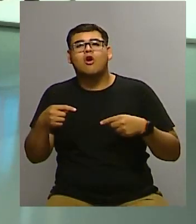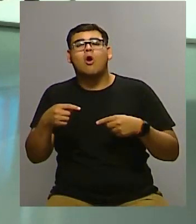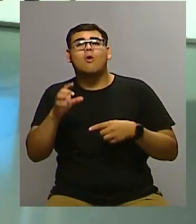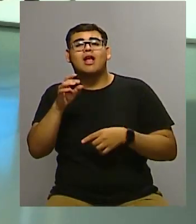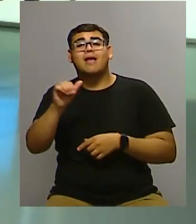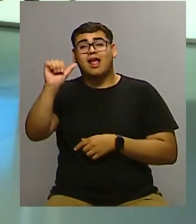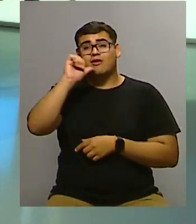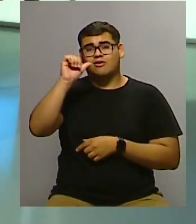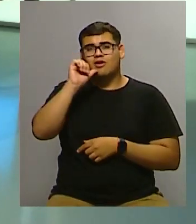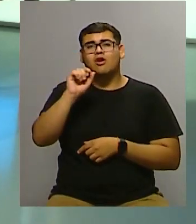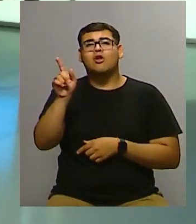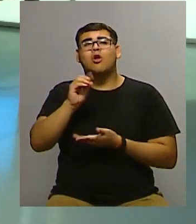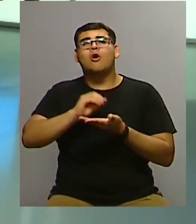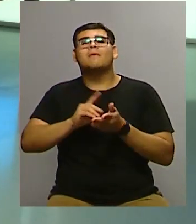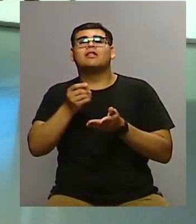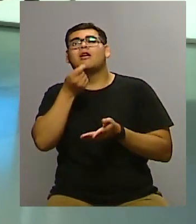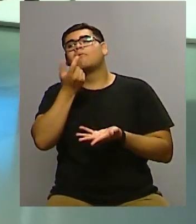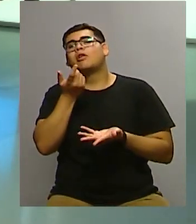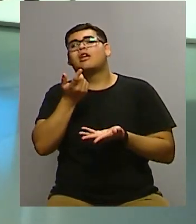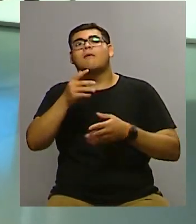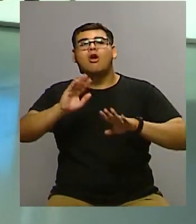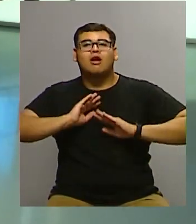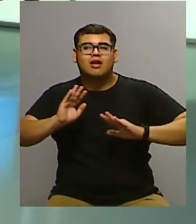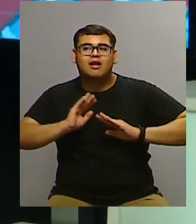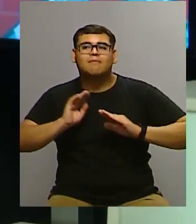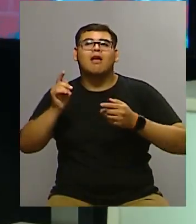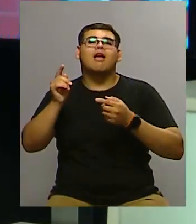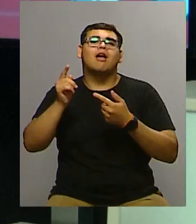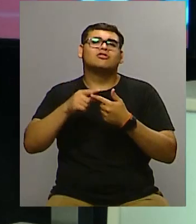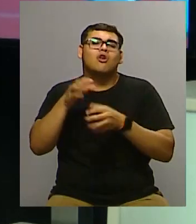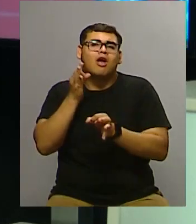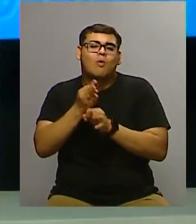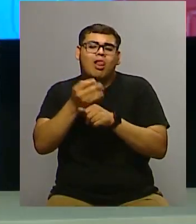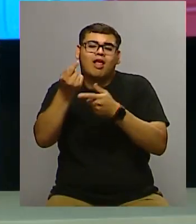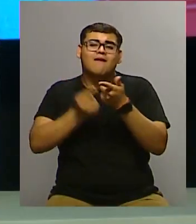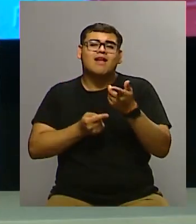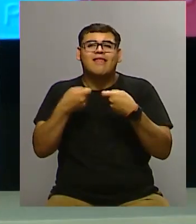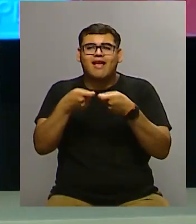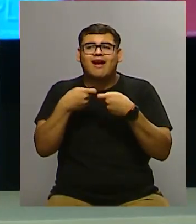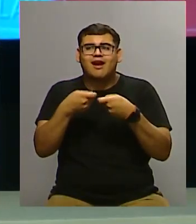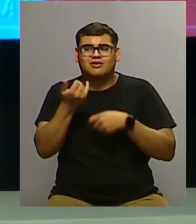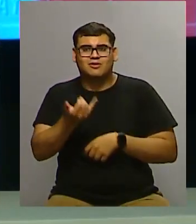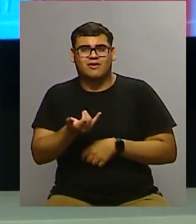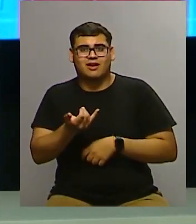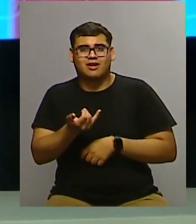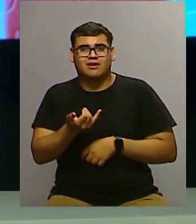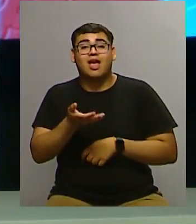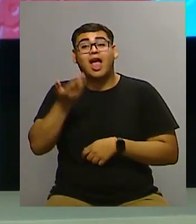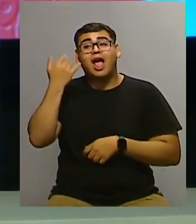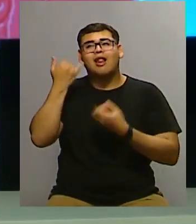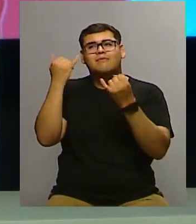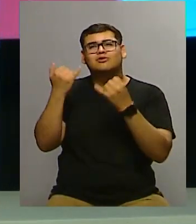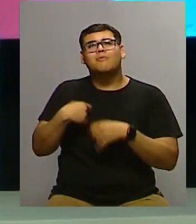consumo, sino volvimos a pagar el gimnasio, volvimos a pagar la escuela, Entonces, lo que era un presupuesto que estaba